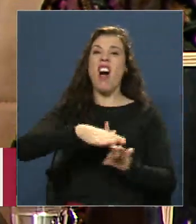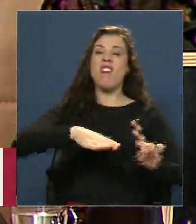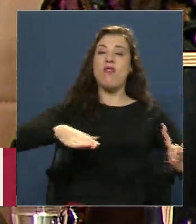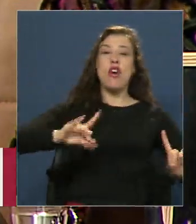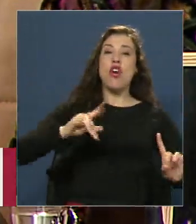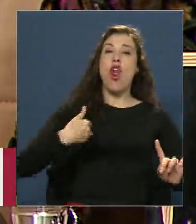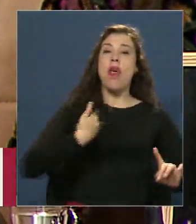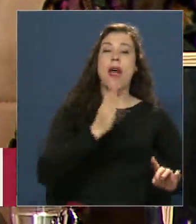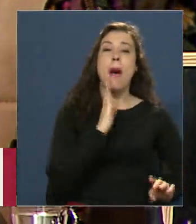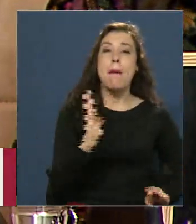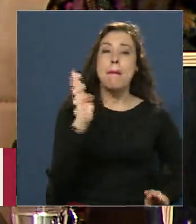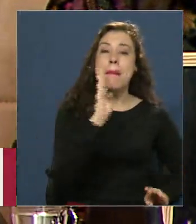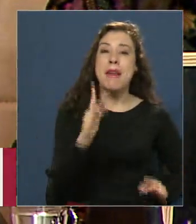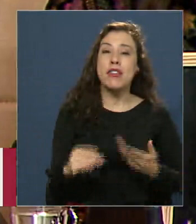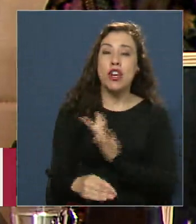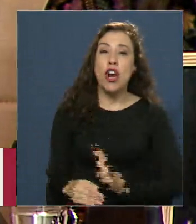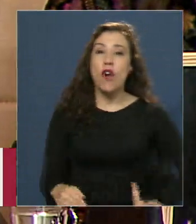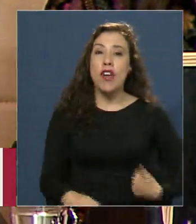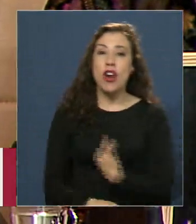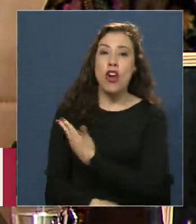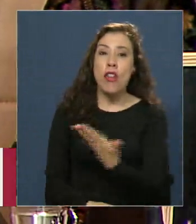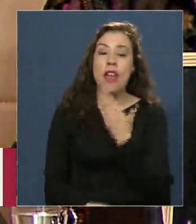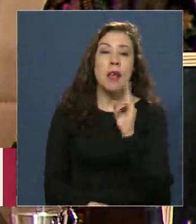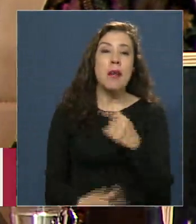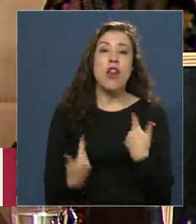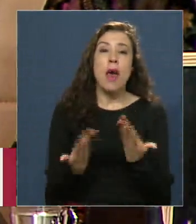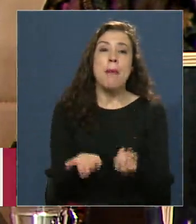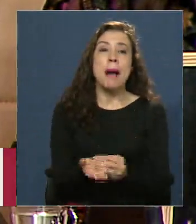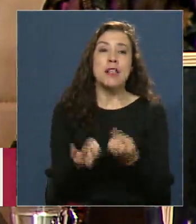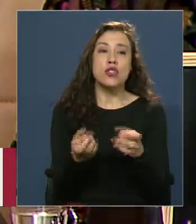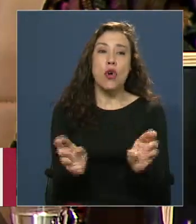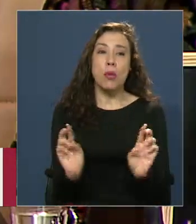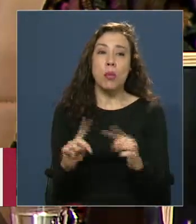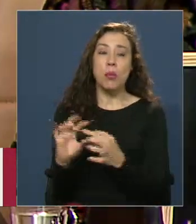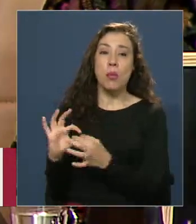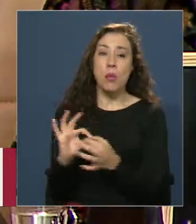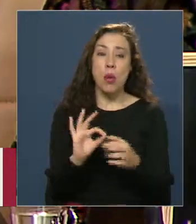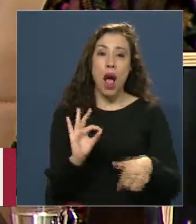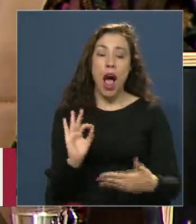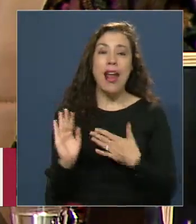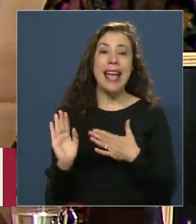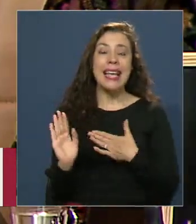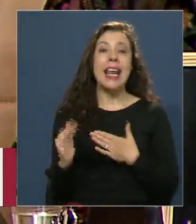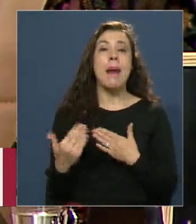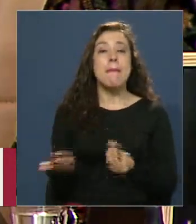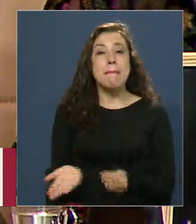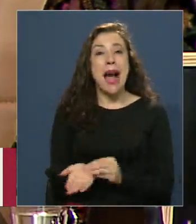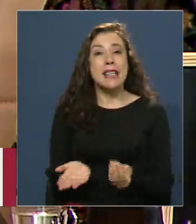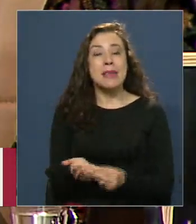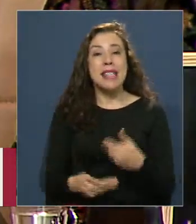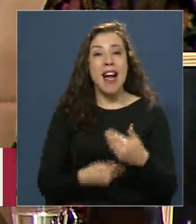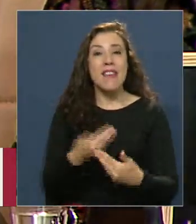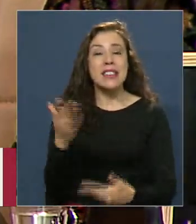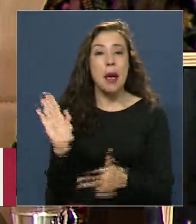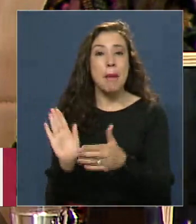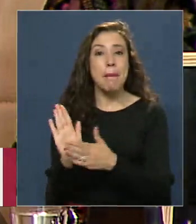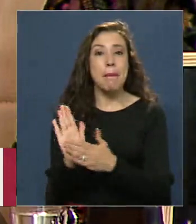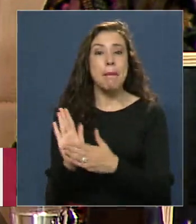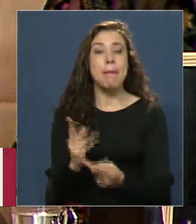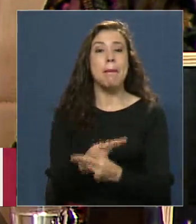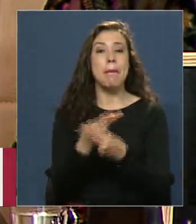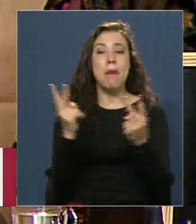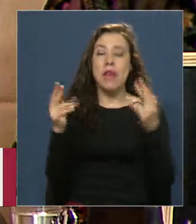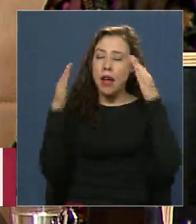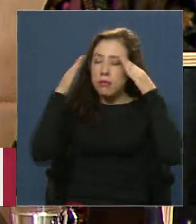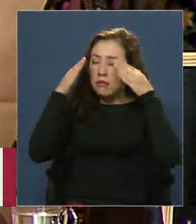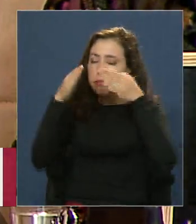los beneficios sociales del Estado como de mayores oportunidades. Por eso es que hoy se busca seguir avanzando en una política pública con